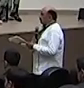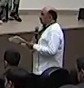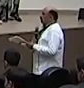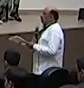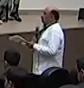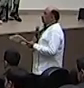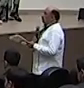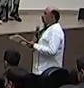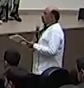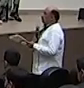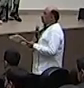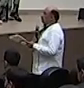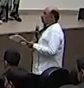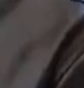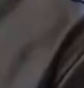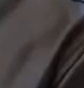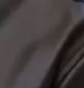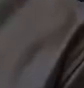estrategia.